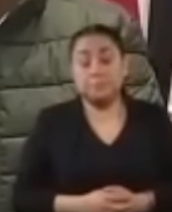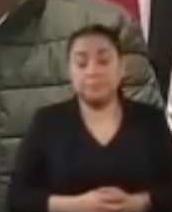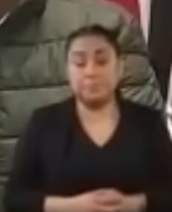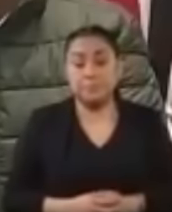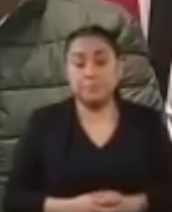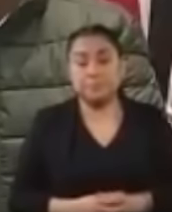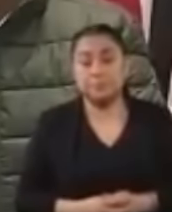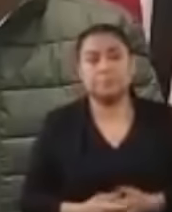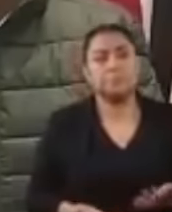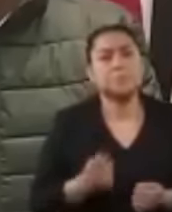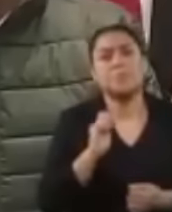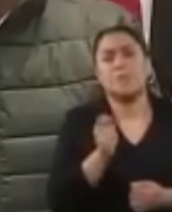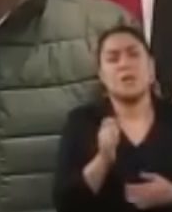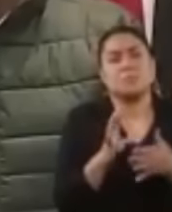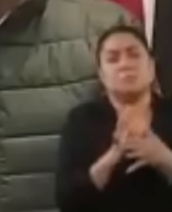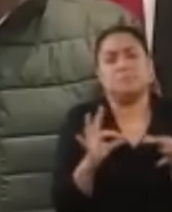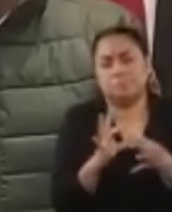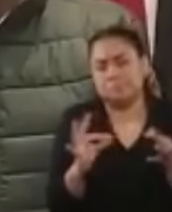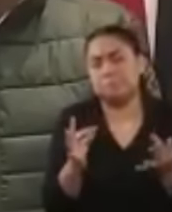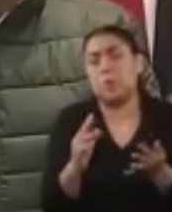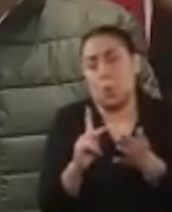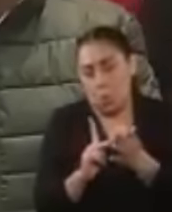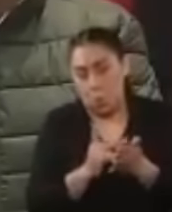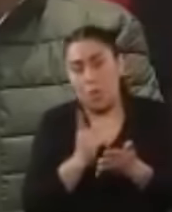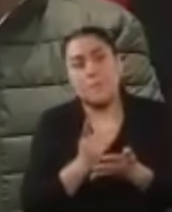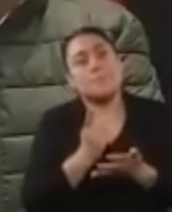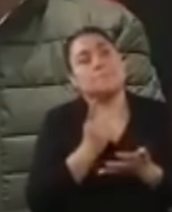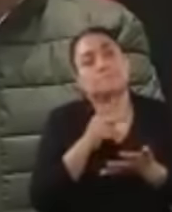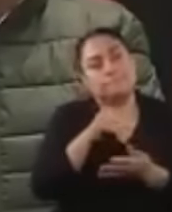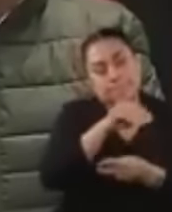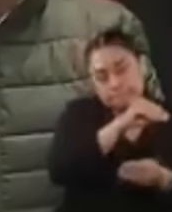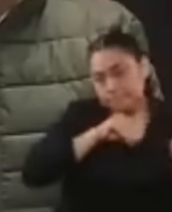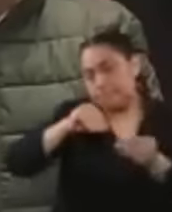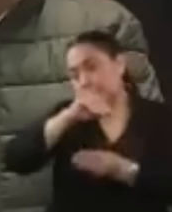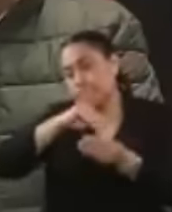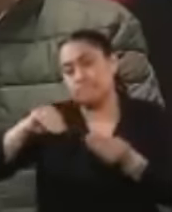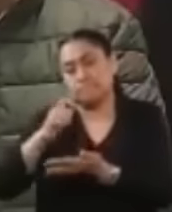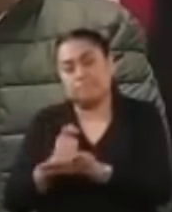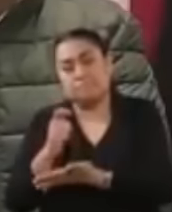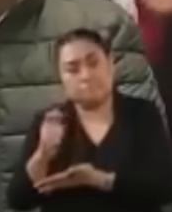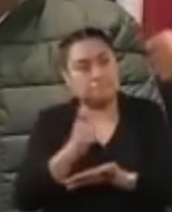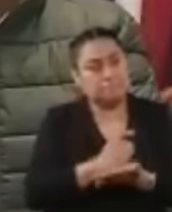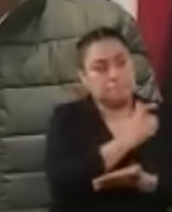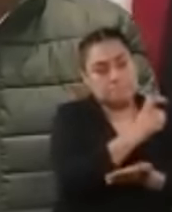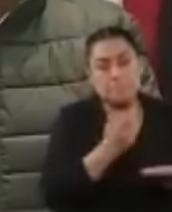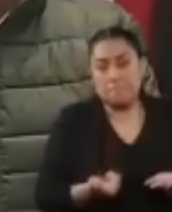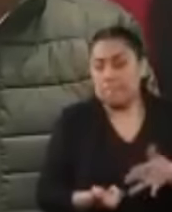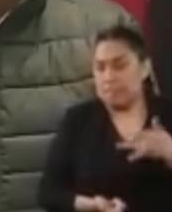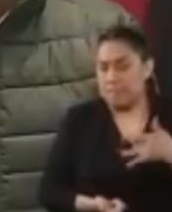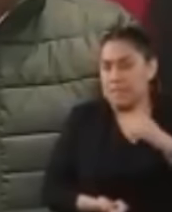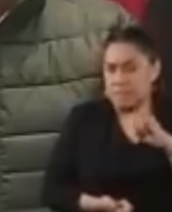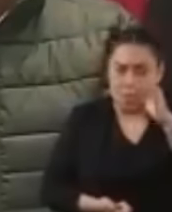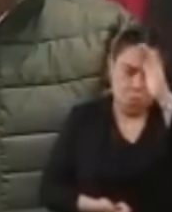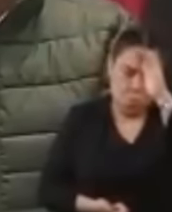Aquí estamos hablando de reasignaciones y estamos nosotros de acuerdo